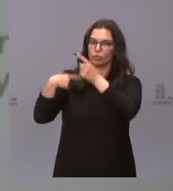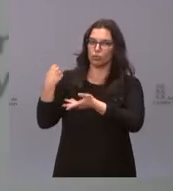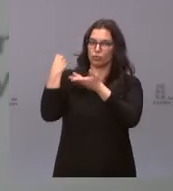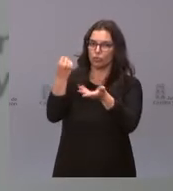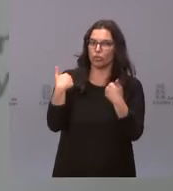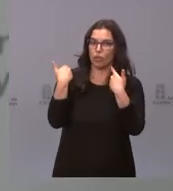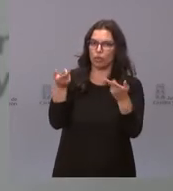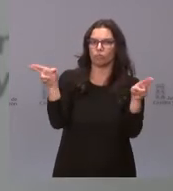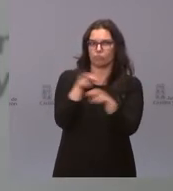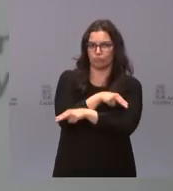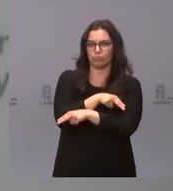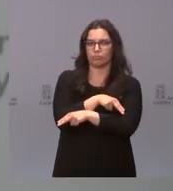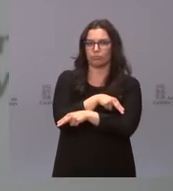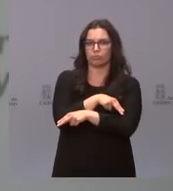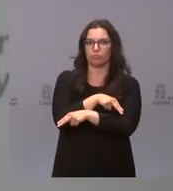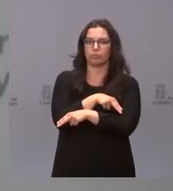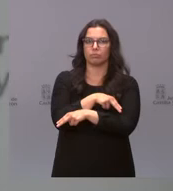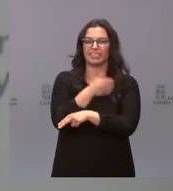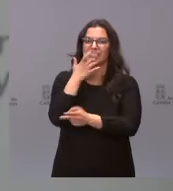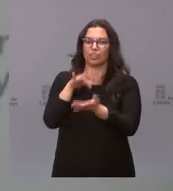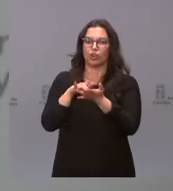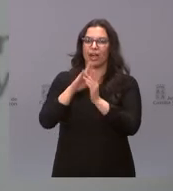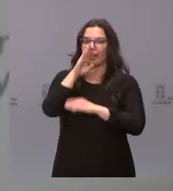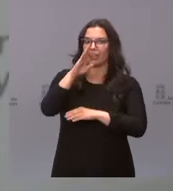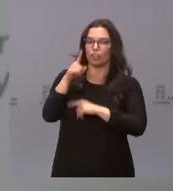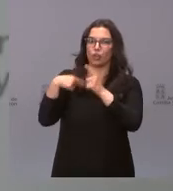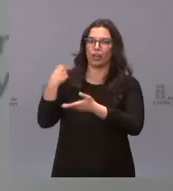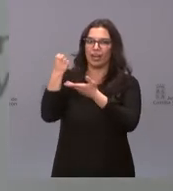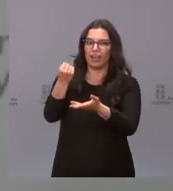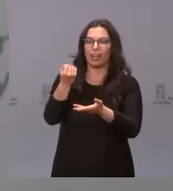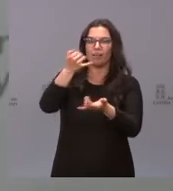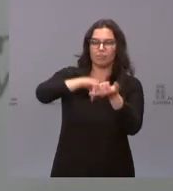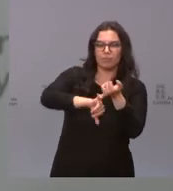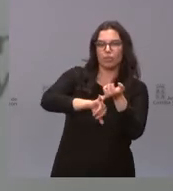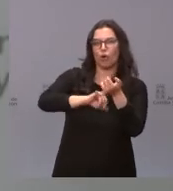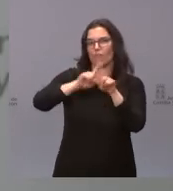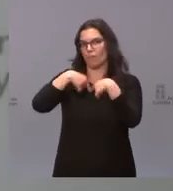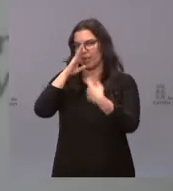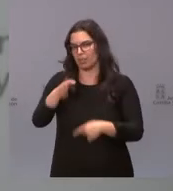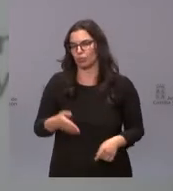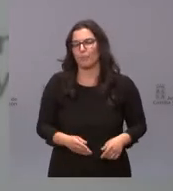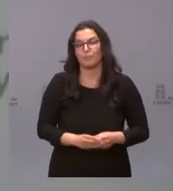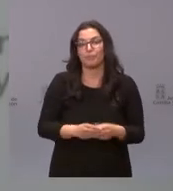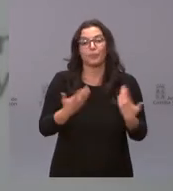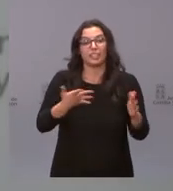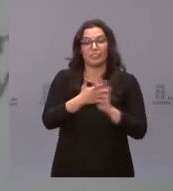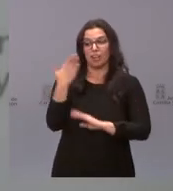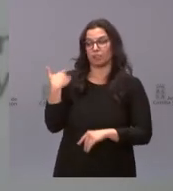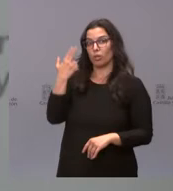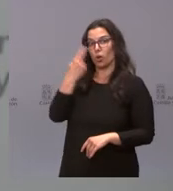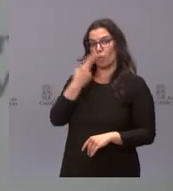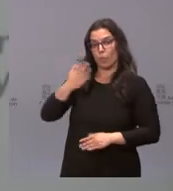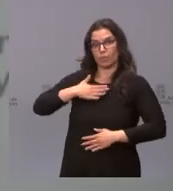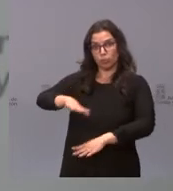sucesiones y donaciones entre cónyuges y familiares directos por tanto cumplimos los compromisos nuestros